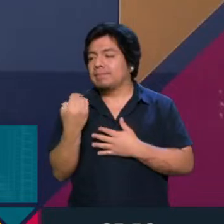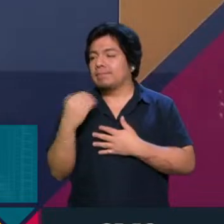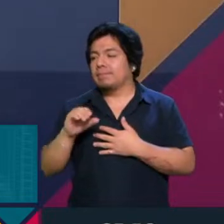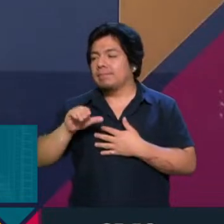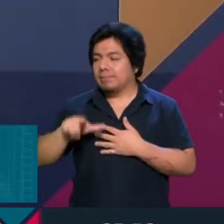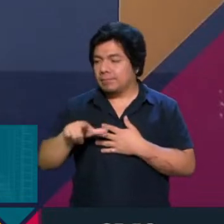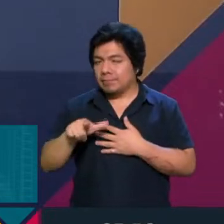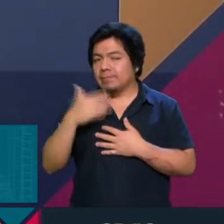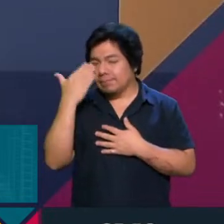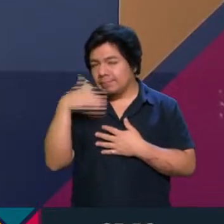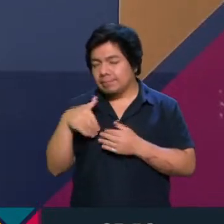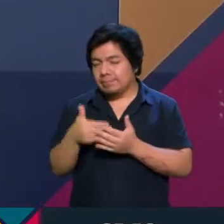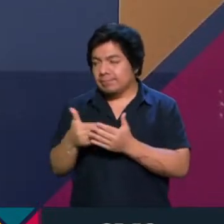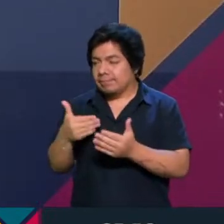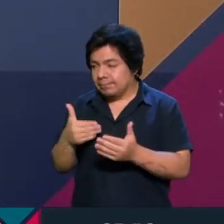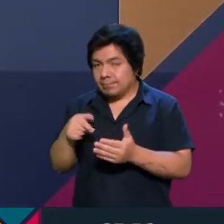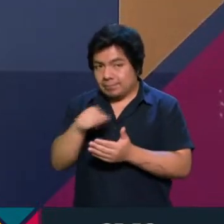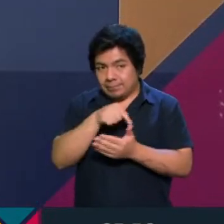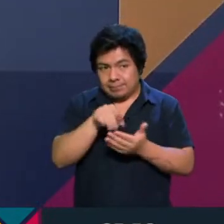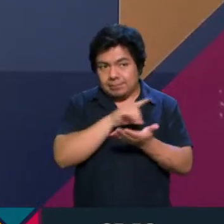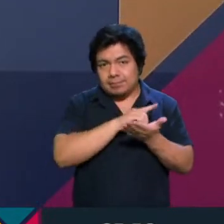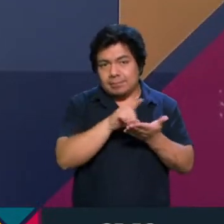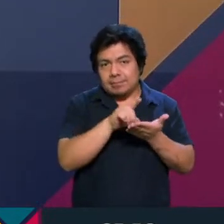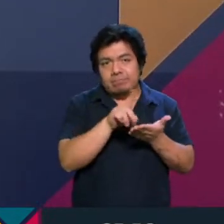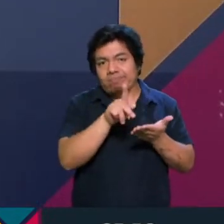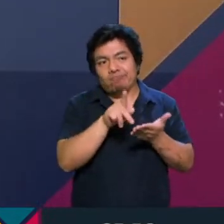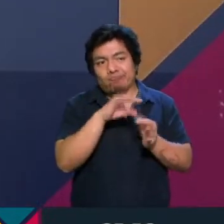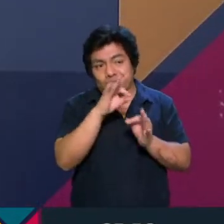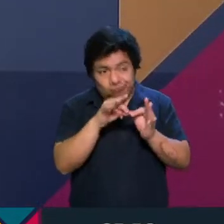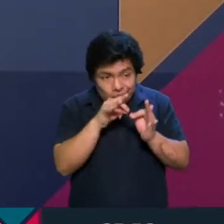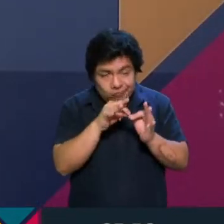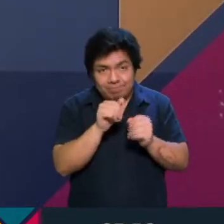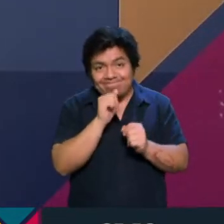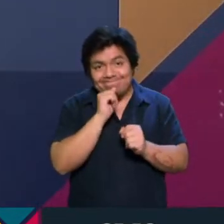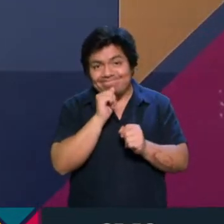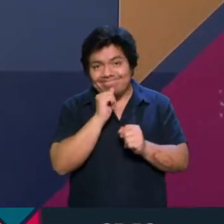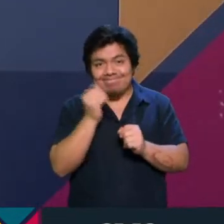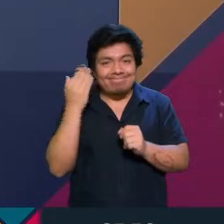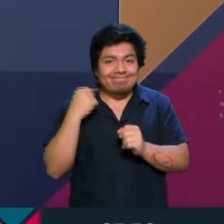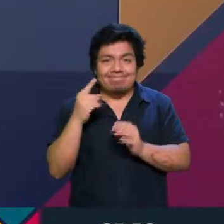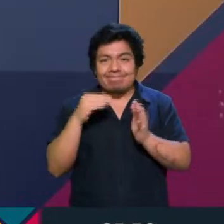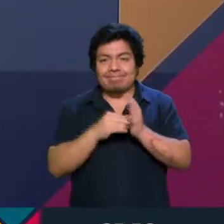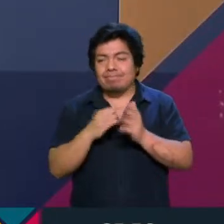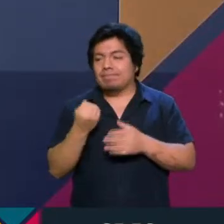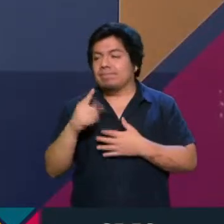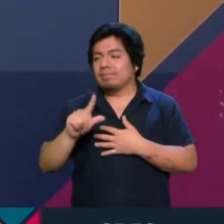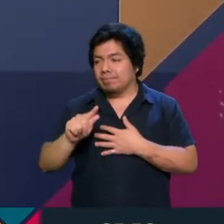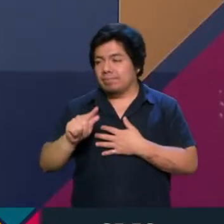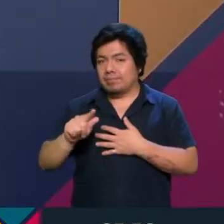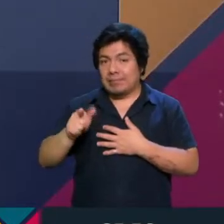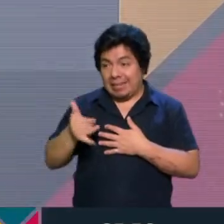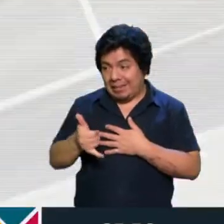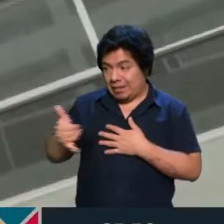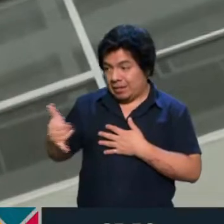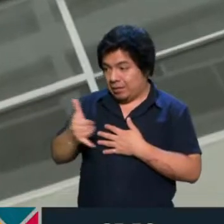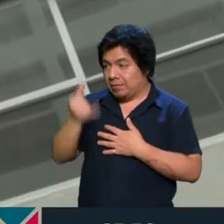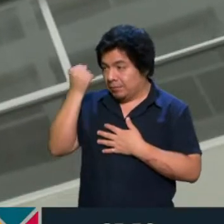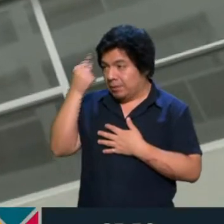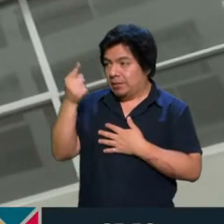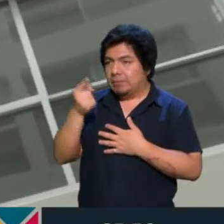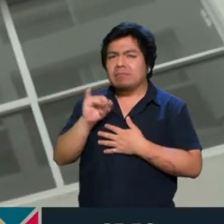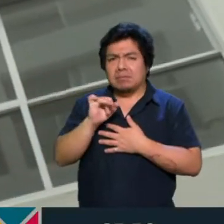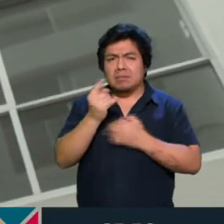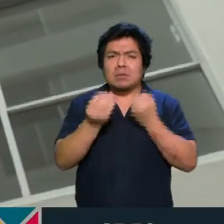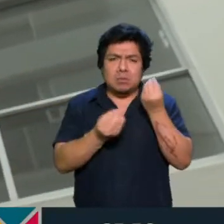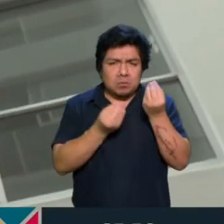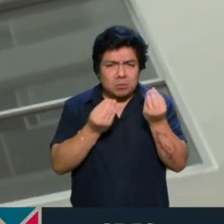el antecedente de que tenían derecho, pero no se pudo cumplir. En los 70 se crea el Infonavit y aunque sirvió para dar vivienda a